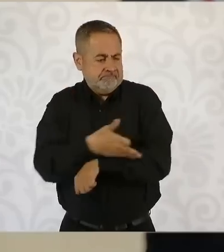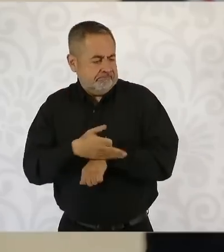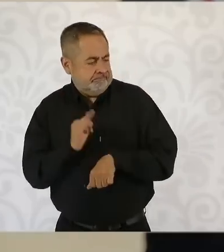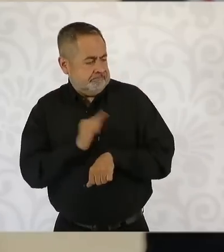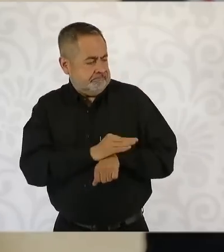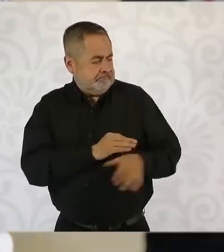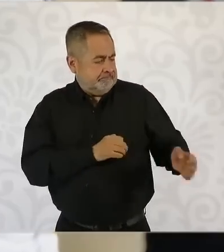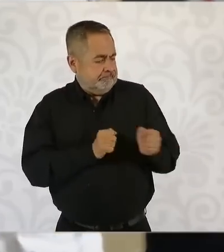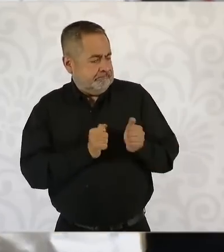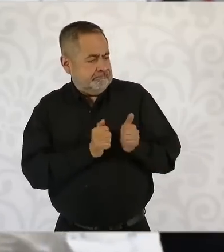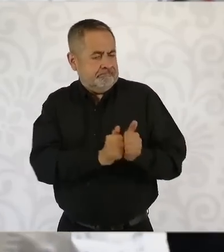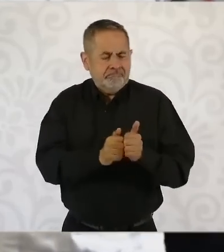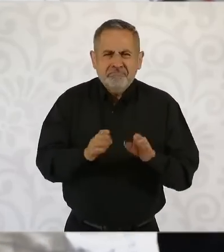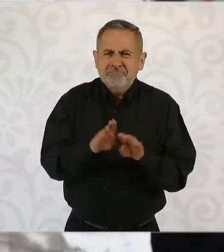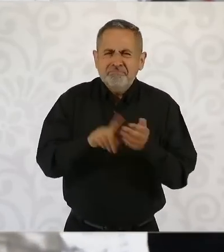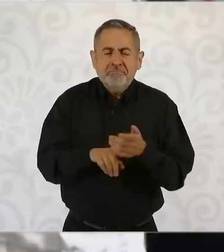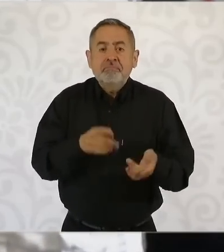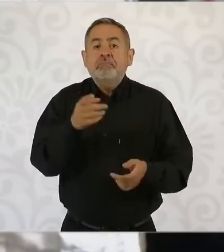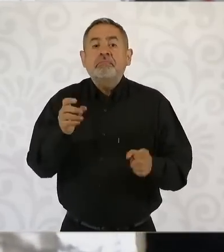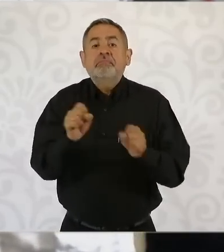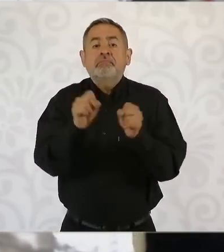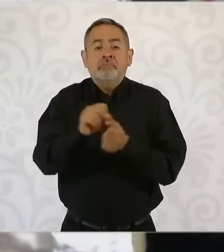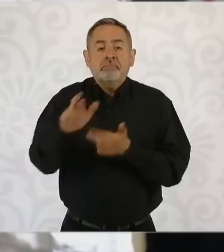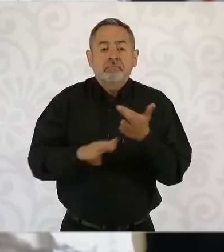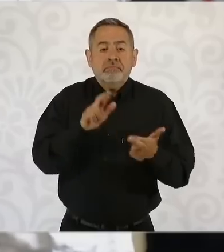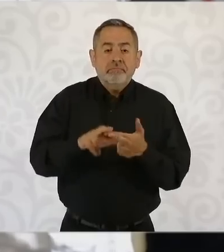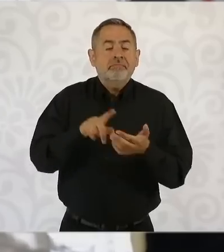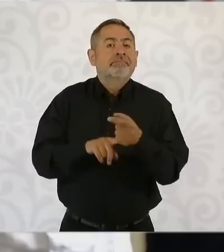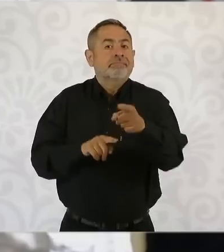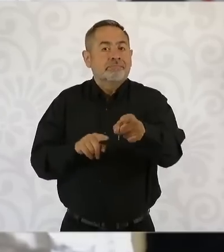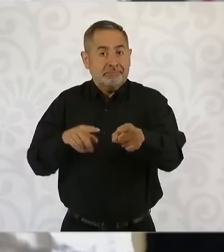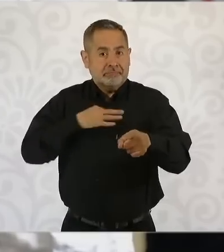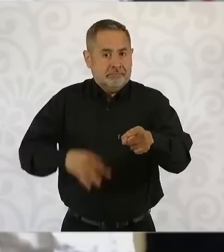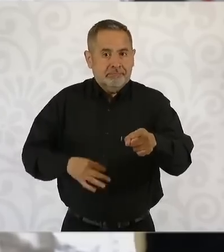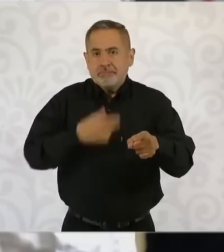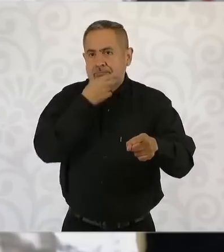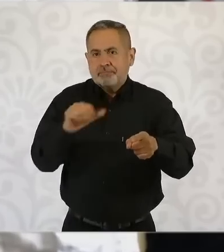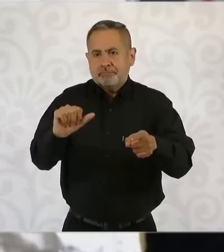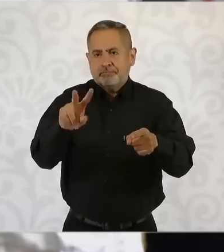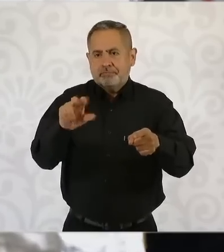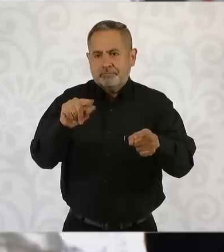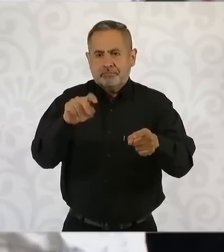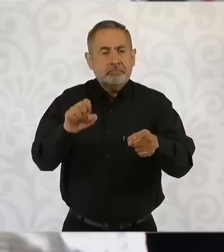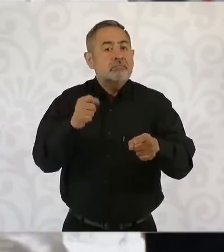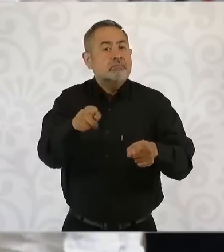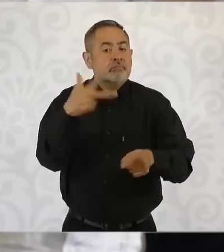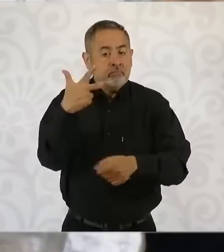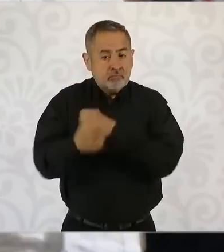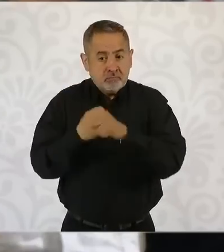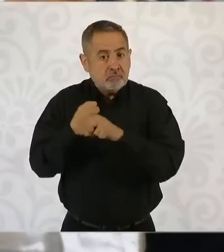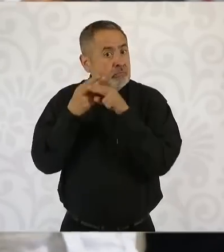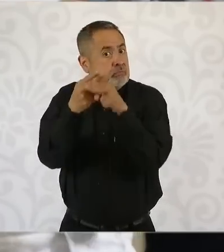Sala Regional de Toluca uno de los aspirantes es David Alejandro Abante Juárez, quien ya lleva 8 años ocupando este